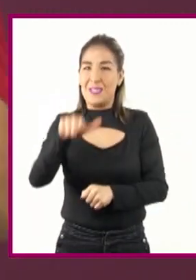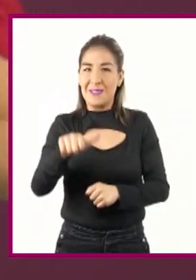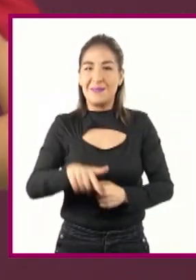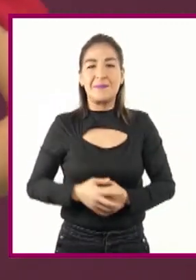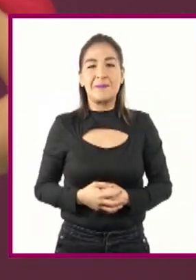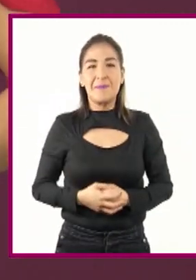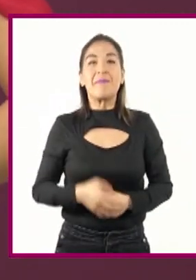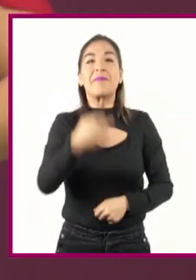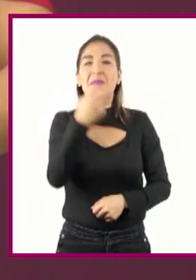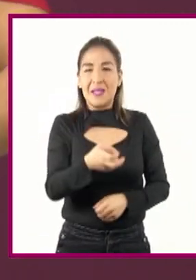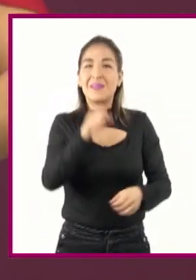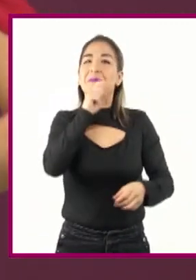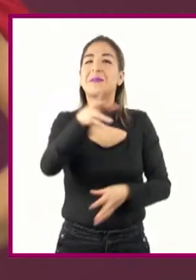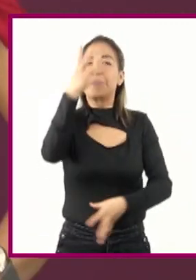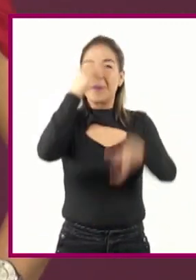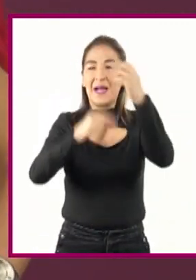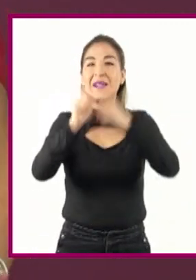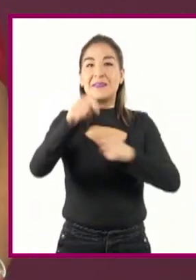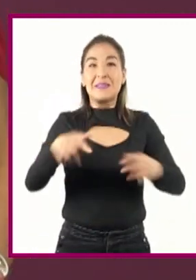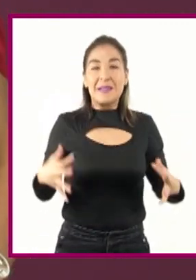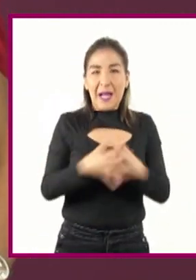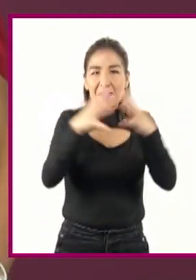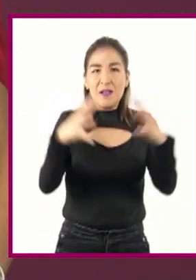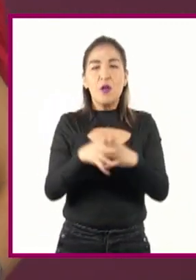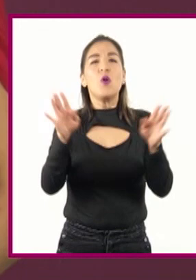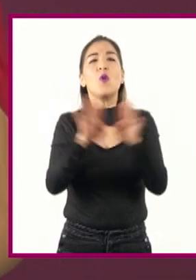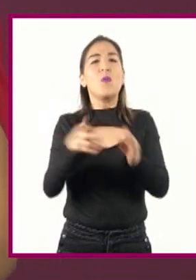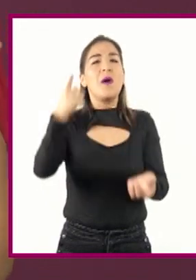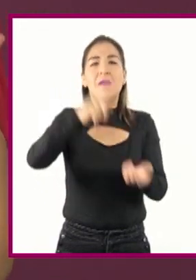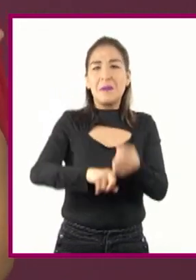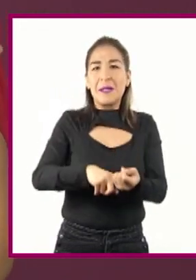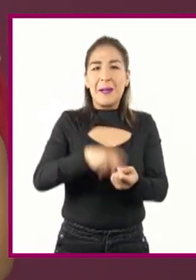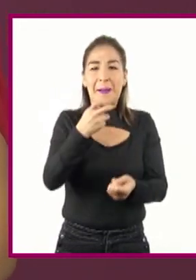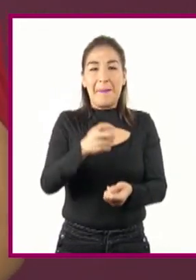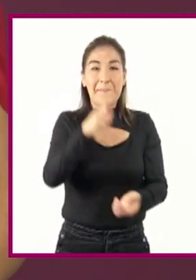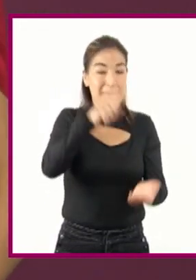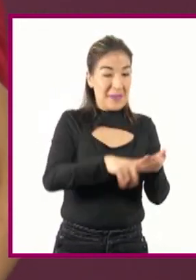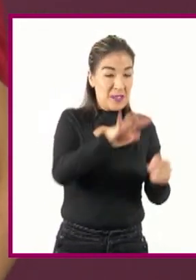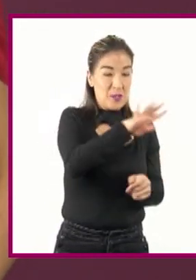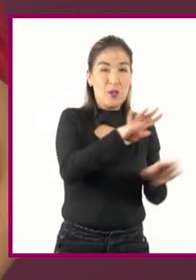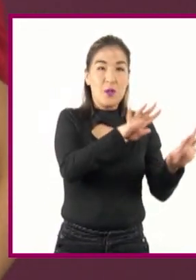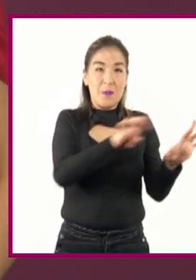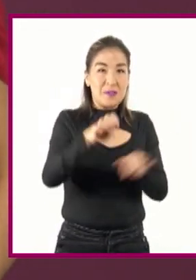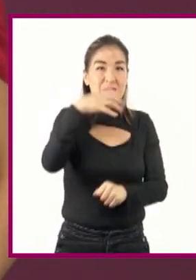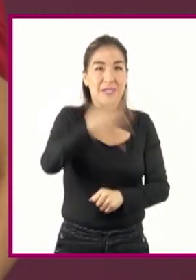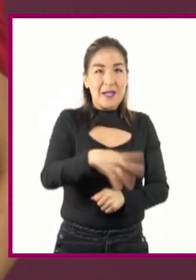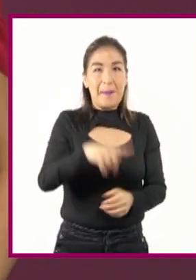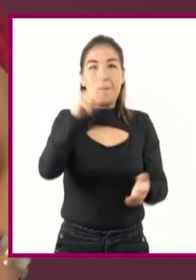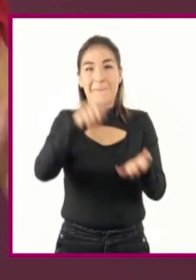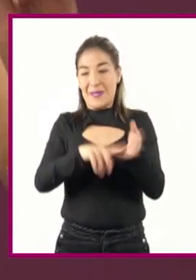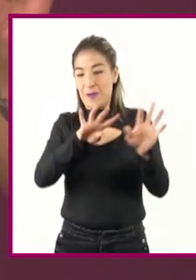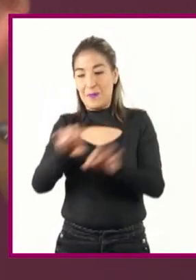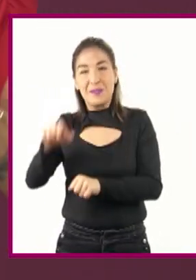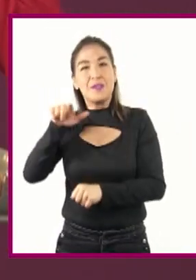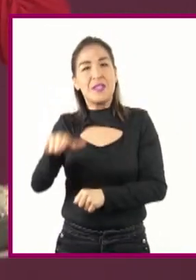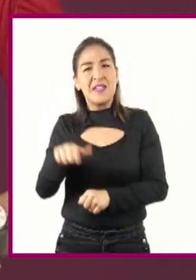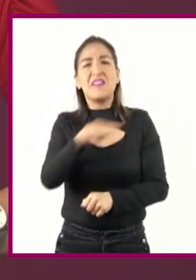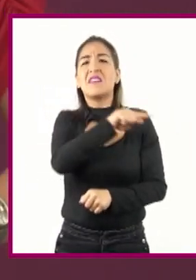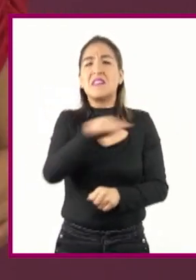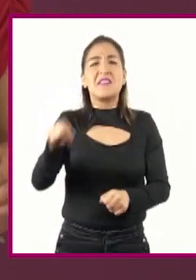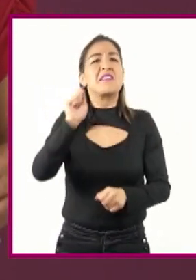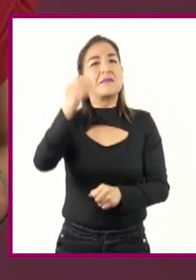Además, aprendimos que la guerra de trincheras desarrollada entre 1914 y 1917 fue